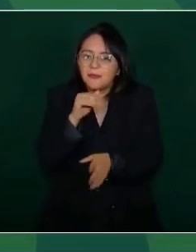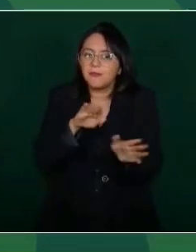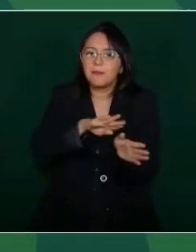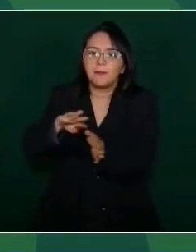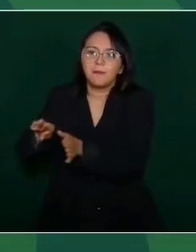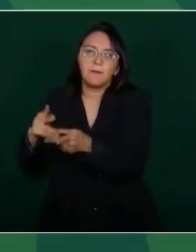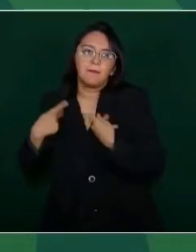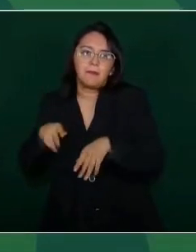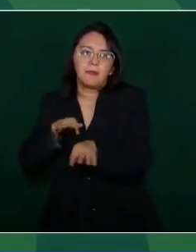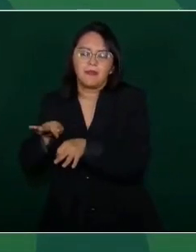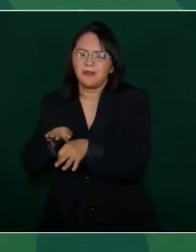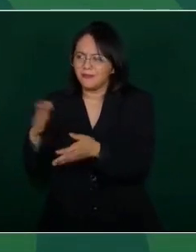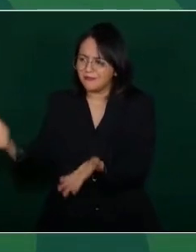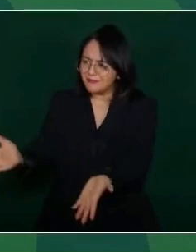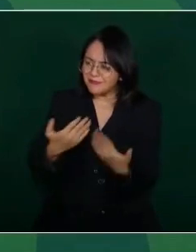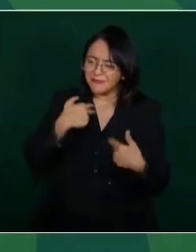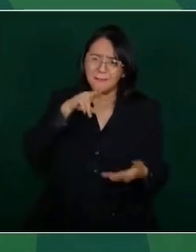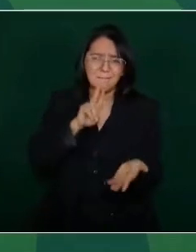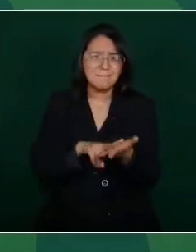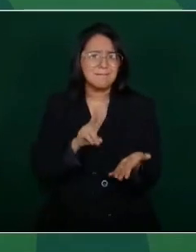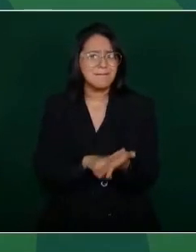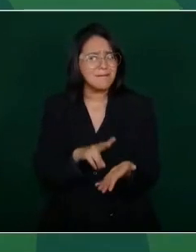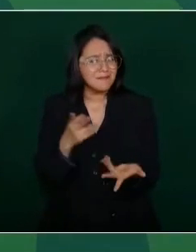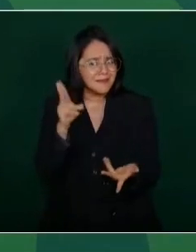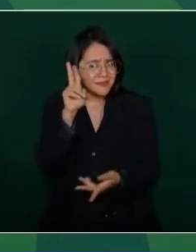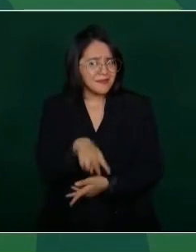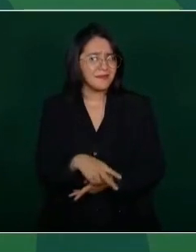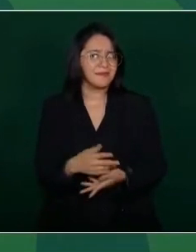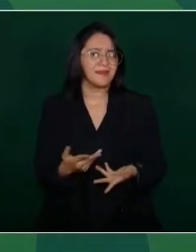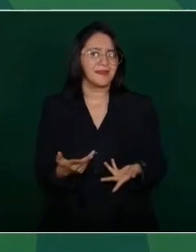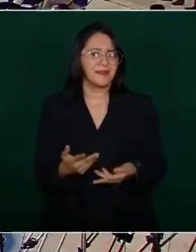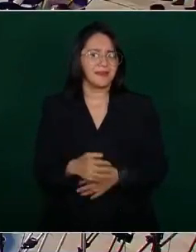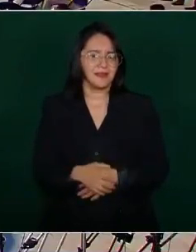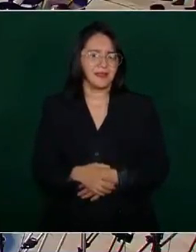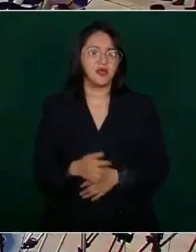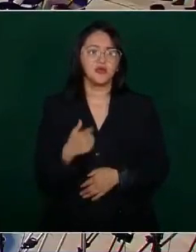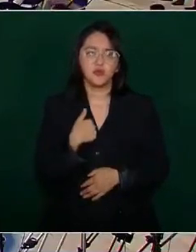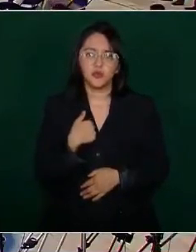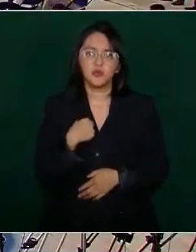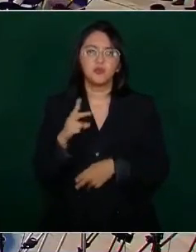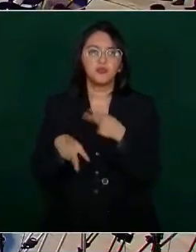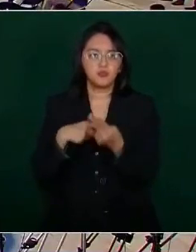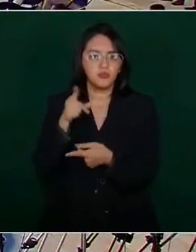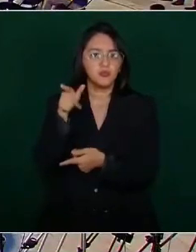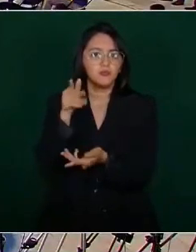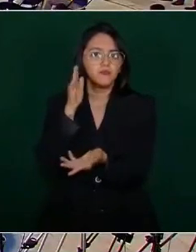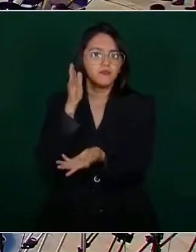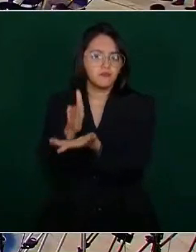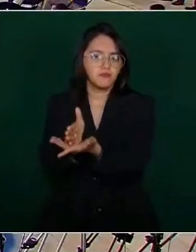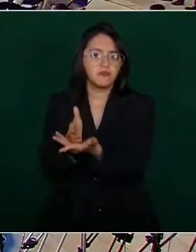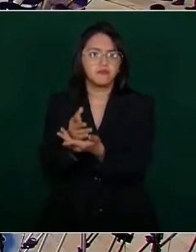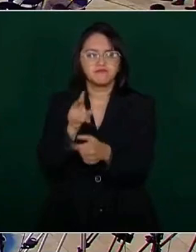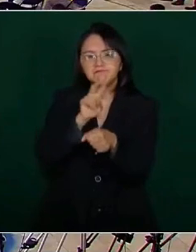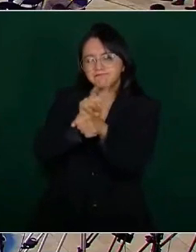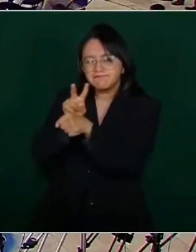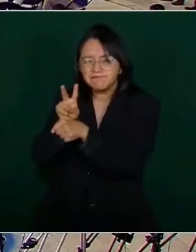los trabajadores son fundamentales. Entonces, también voy para